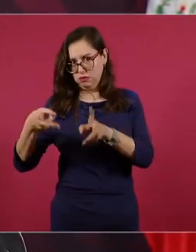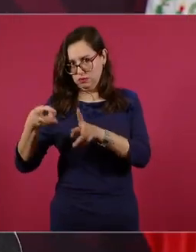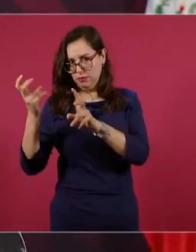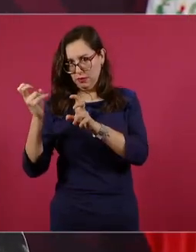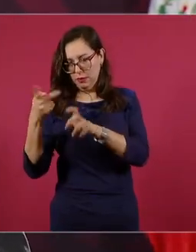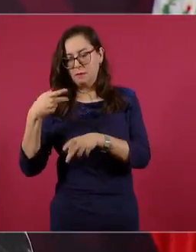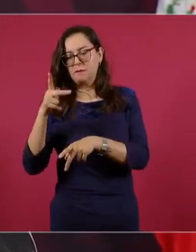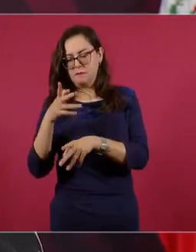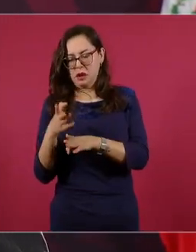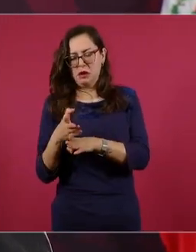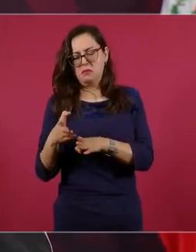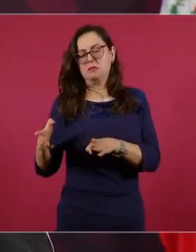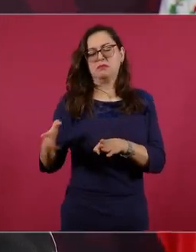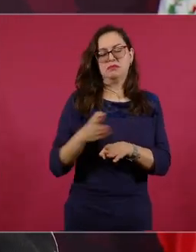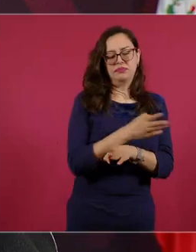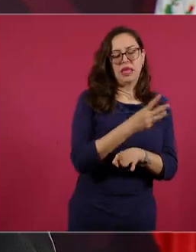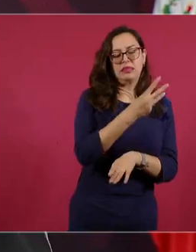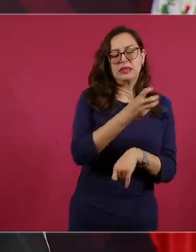muy